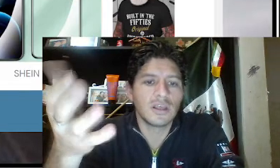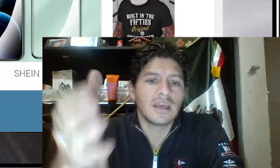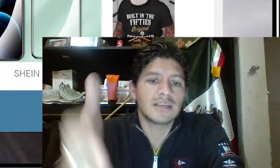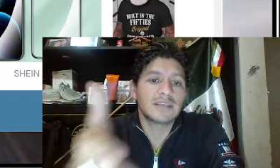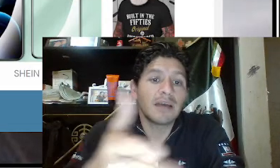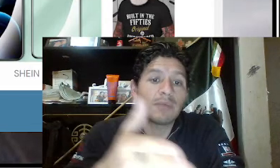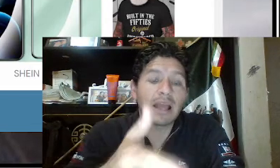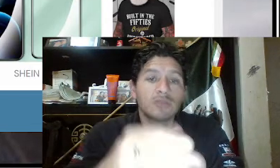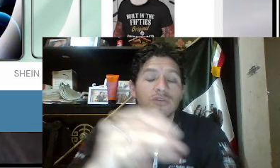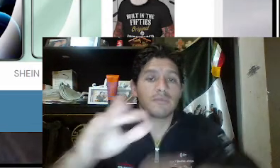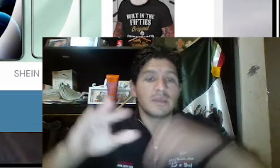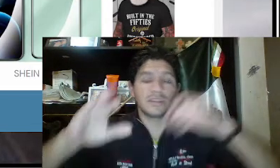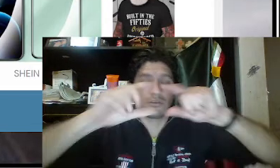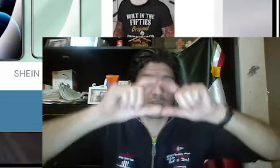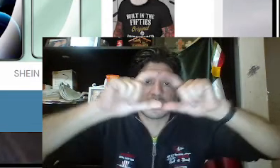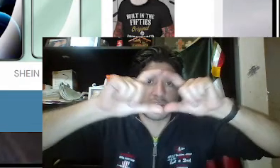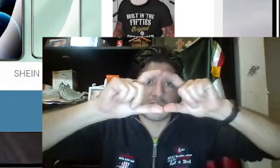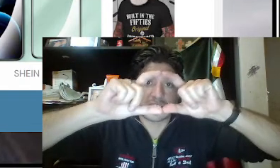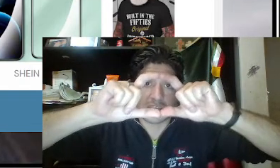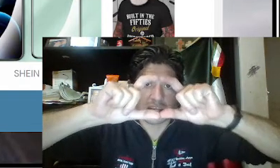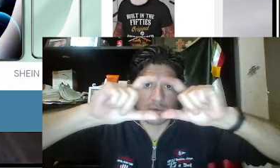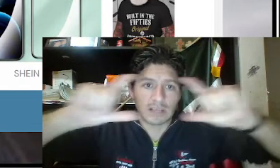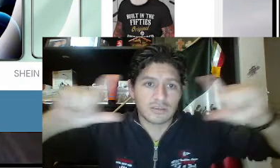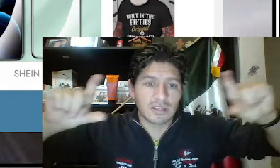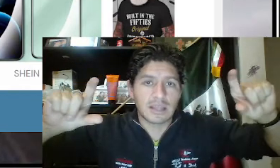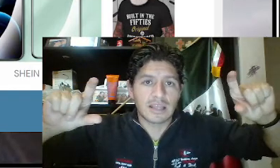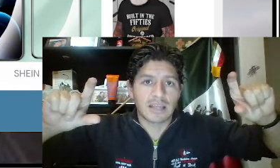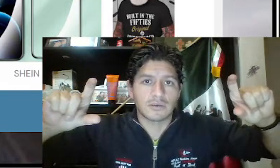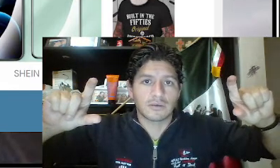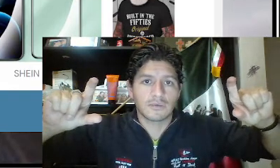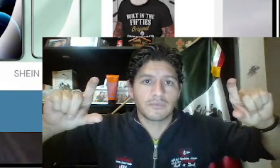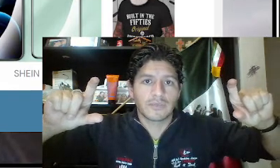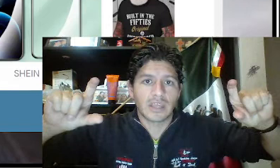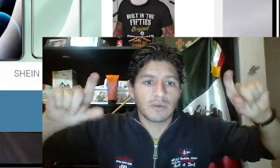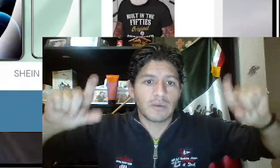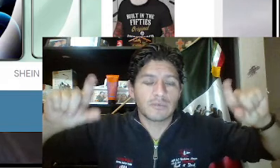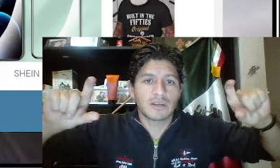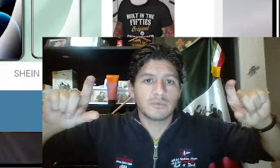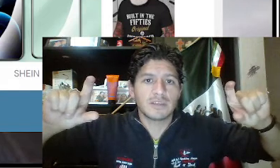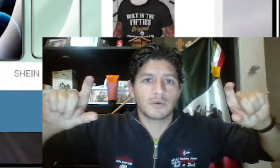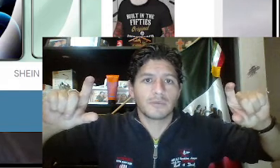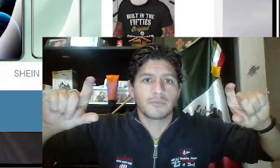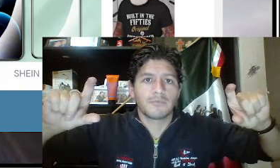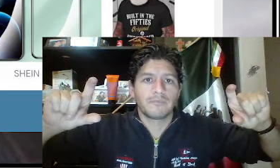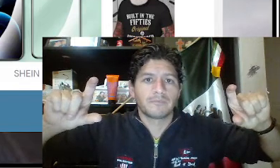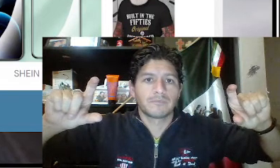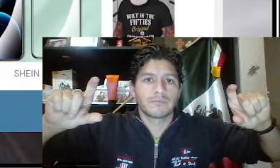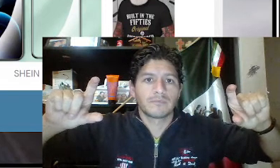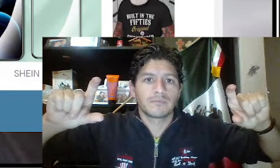gestión, están hablando solamente de lo que es la frase revocación de mandato. Y volvemos a lo mismo.